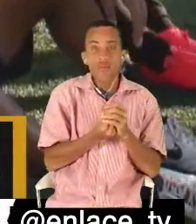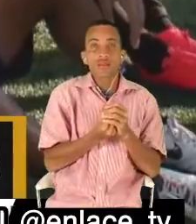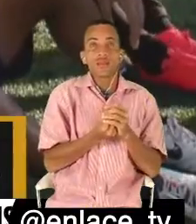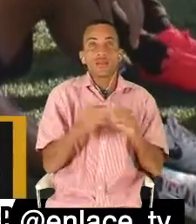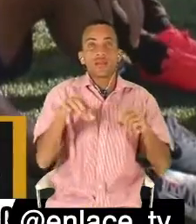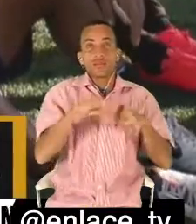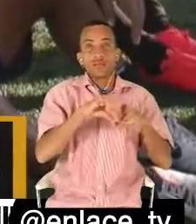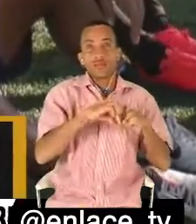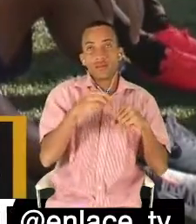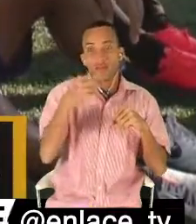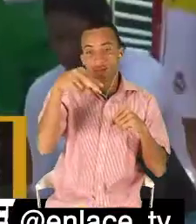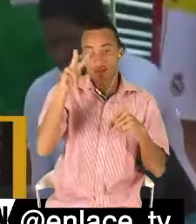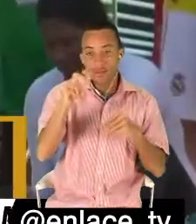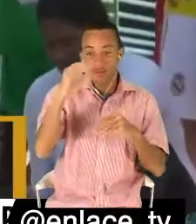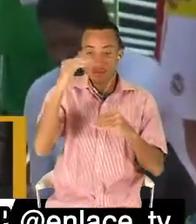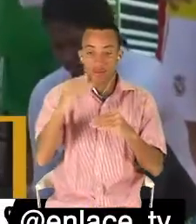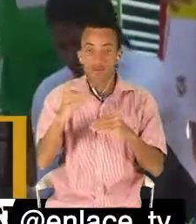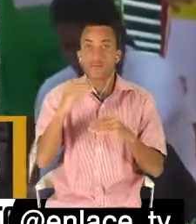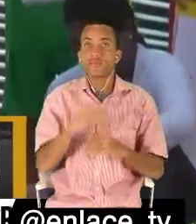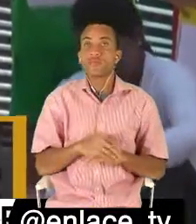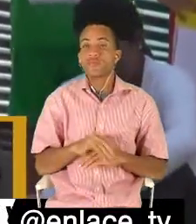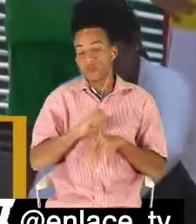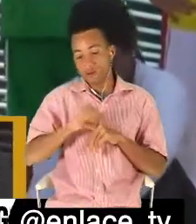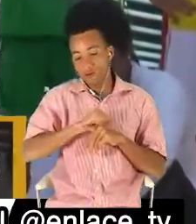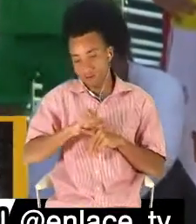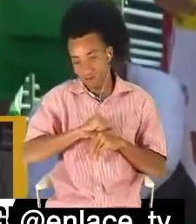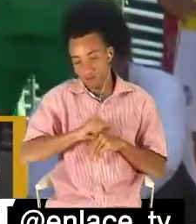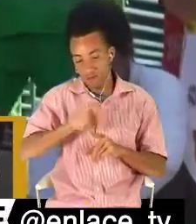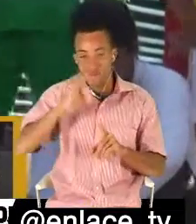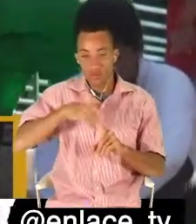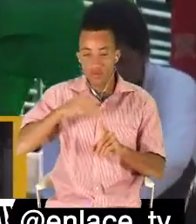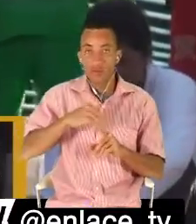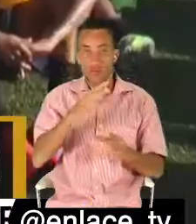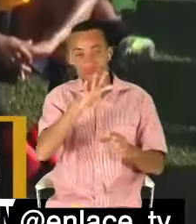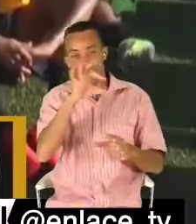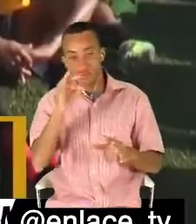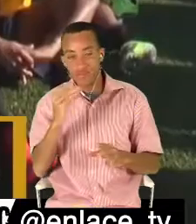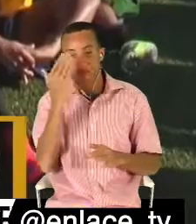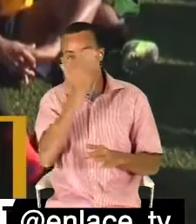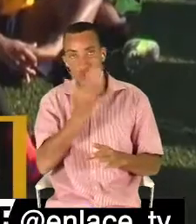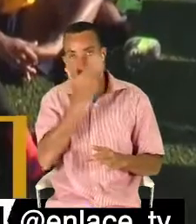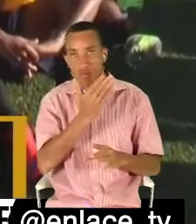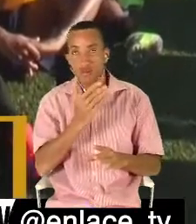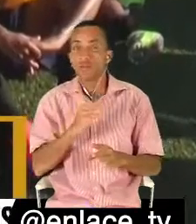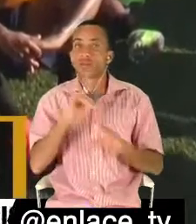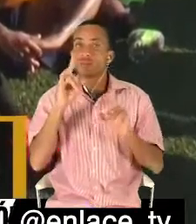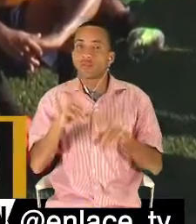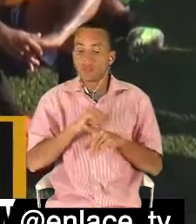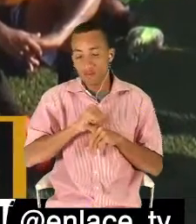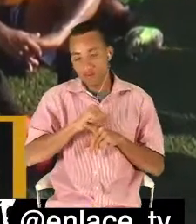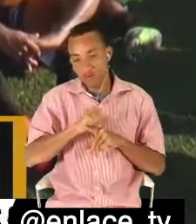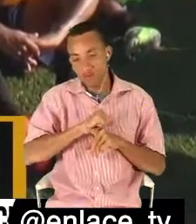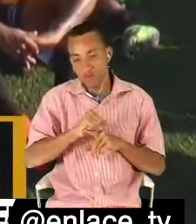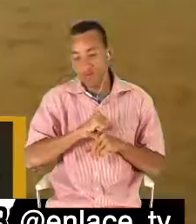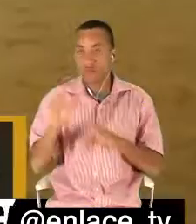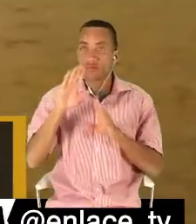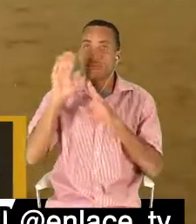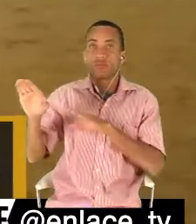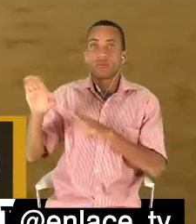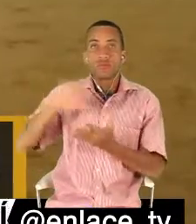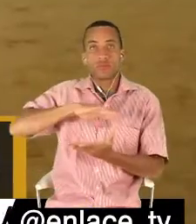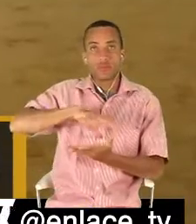luego de 3 meses de preparación en el equipo, fueron llamados a pruebas para representar a Santander en el torneo juvenil nacional del 2016.